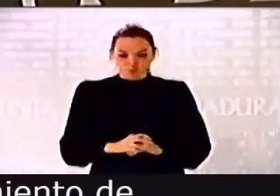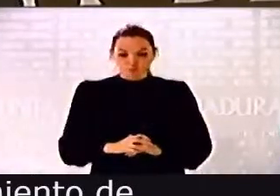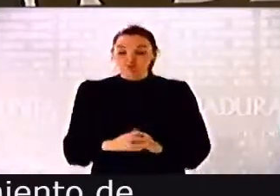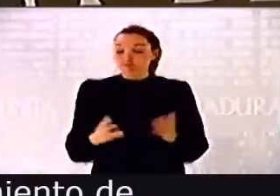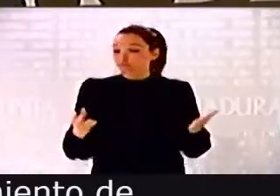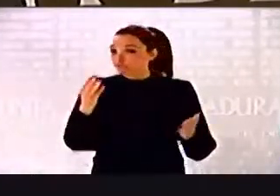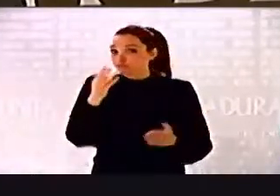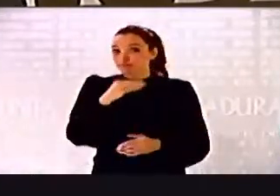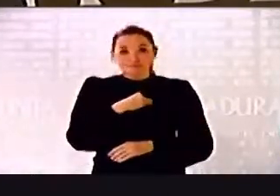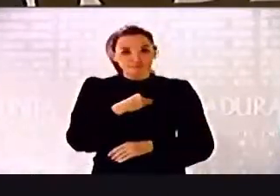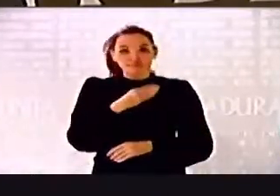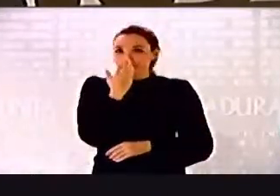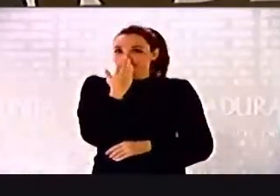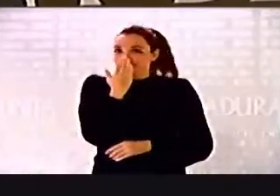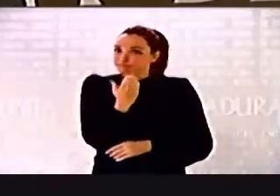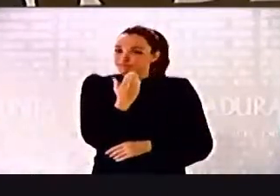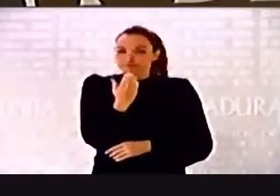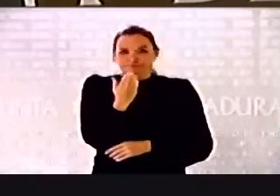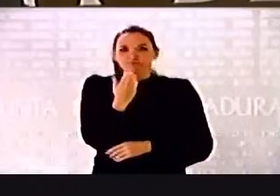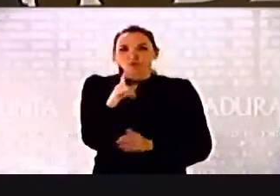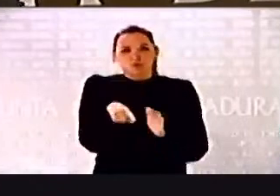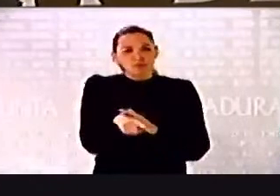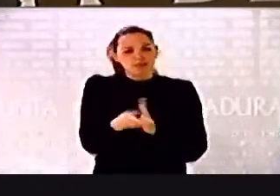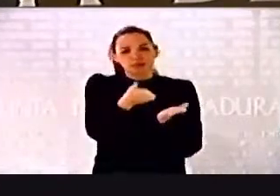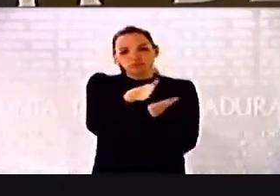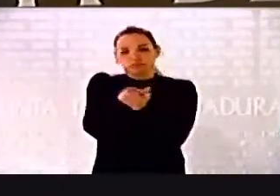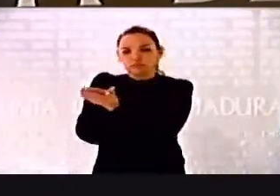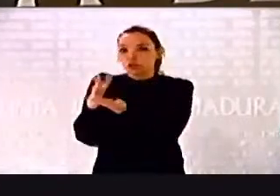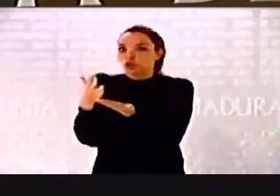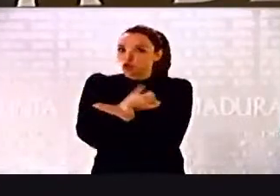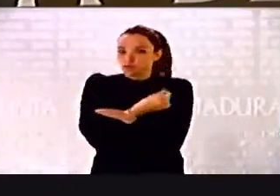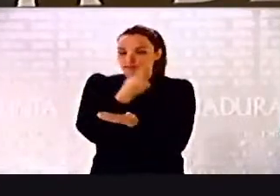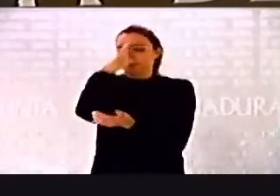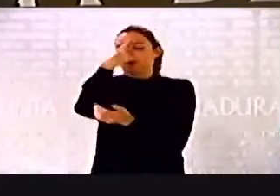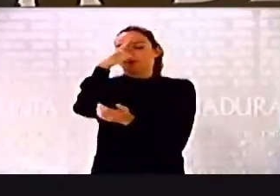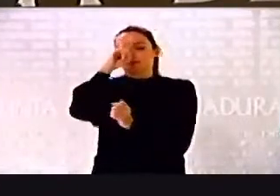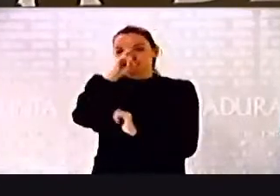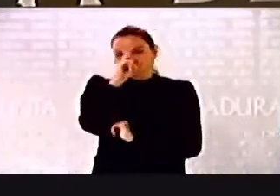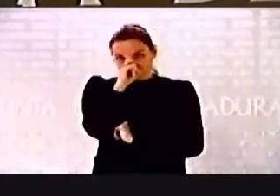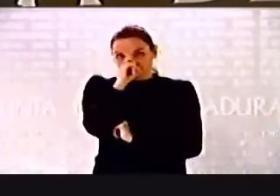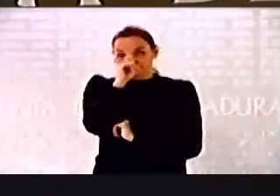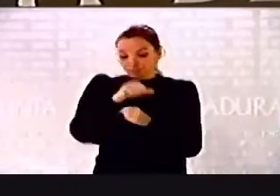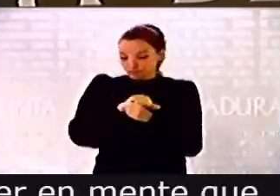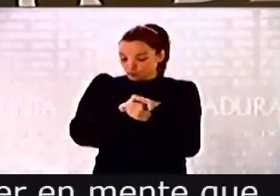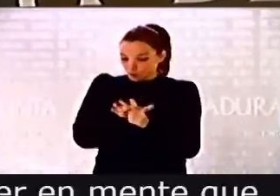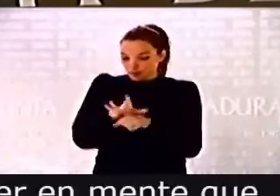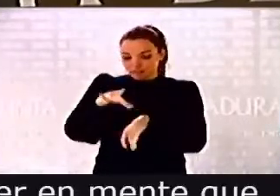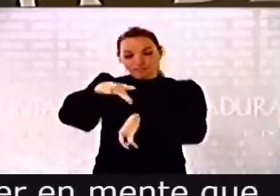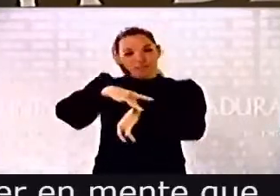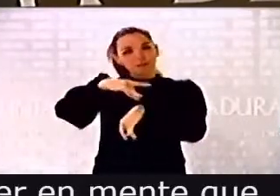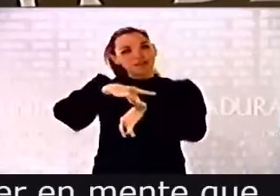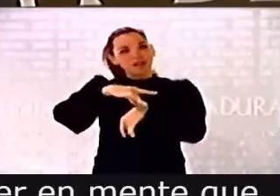Lamentando profundamente todos los fallecimientos que ha habido, debemos tener en mente que la COVID no es una enfermedad